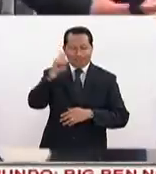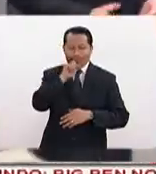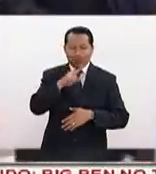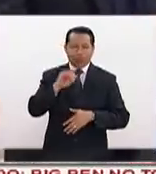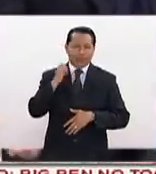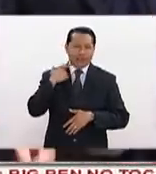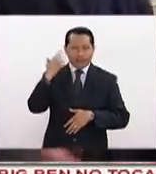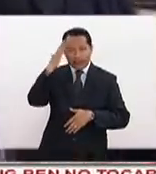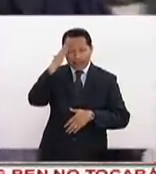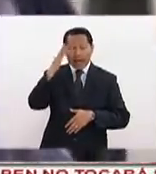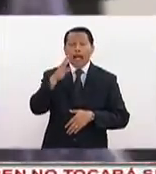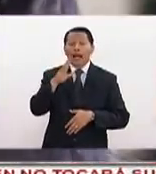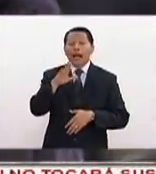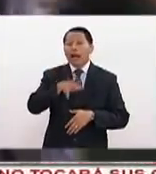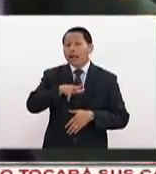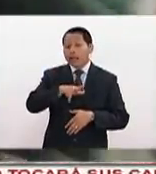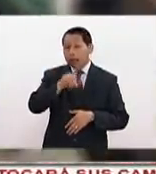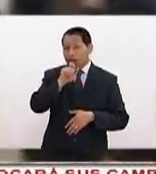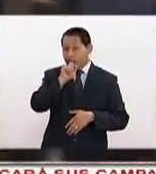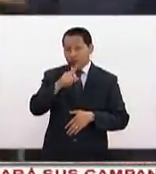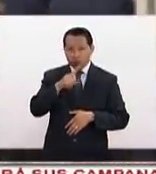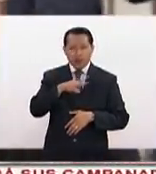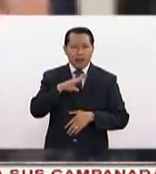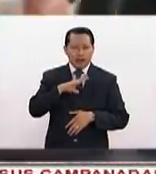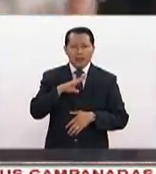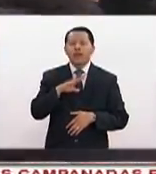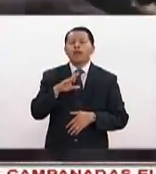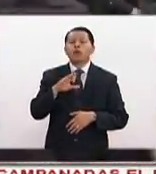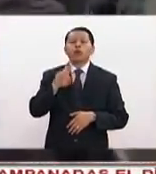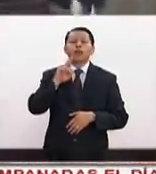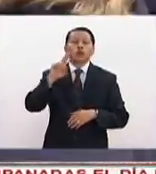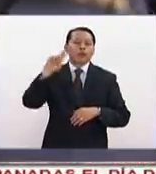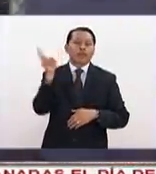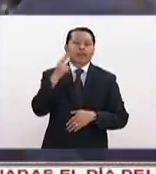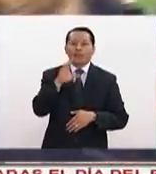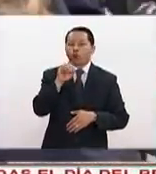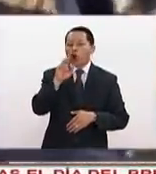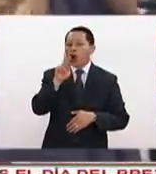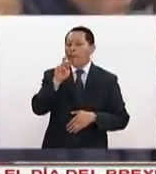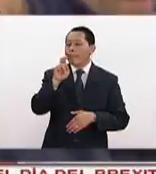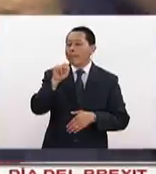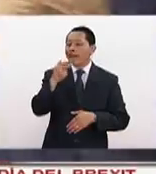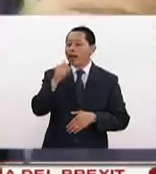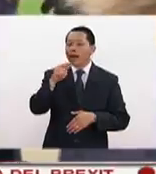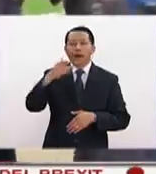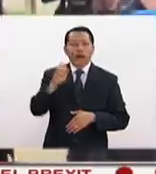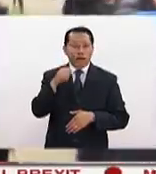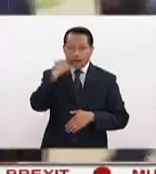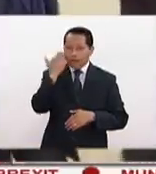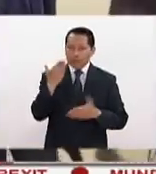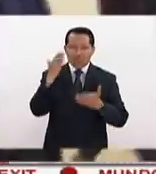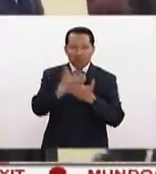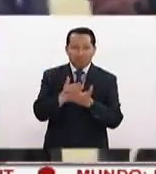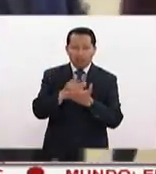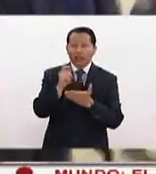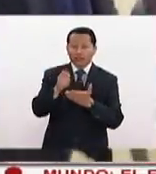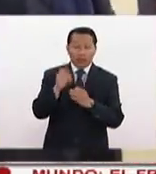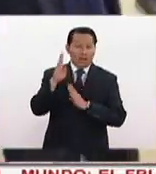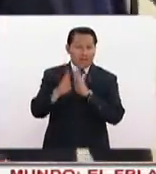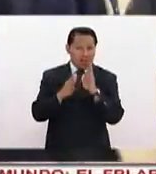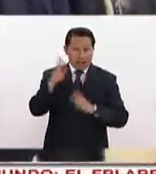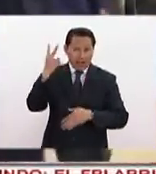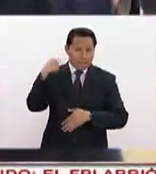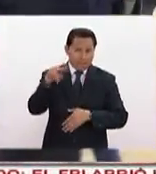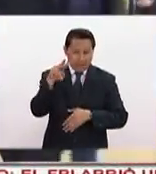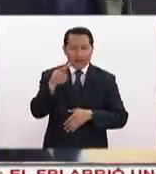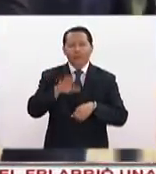que asistirá a un debate en la Universidad de Copenhague este lunes. El viaje es el primero de Puigdemont fuera de Bélgica desde